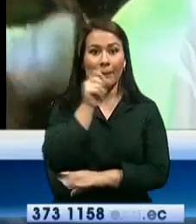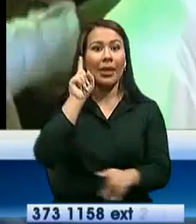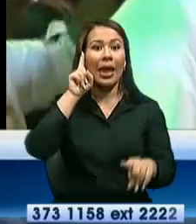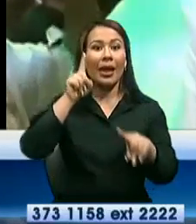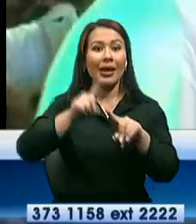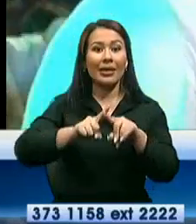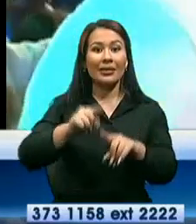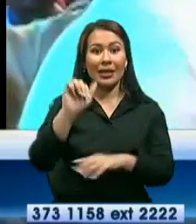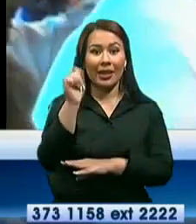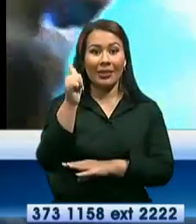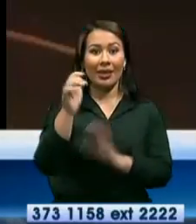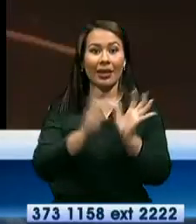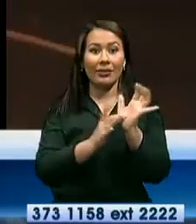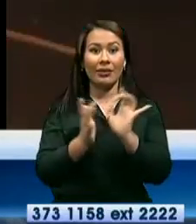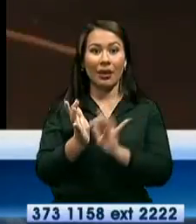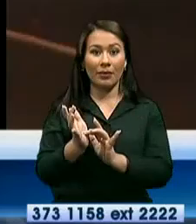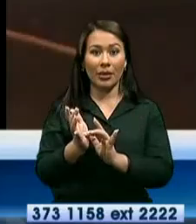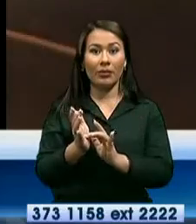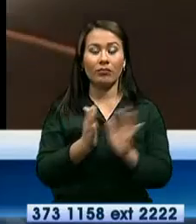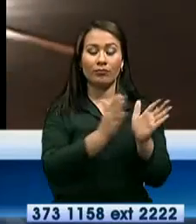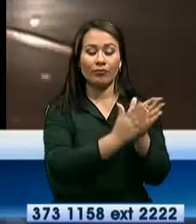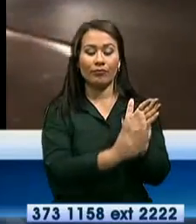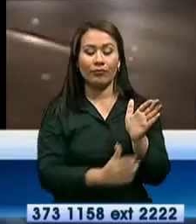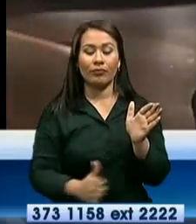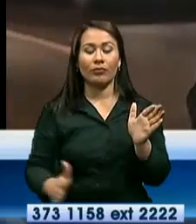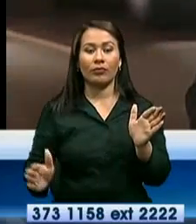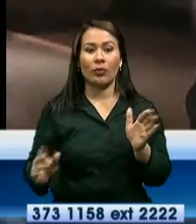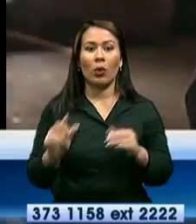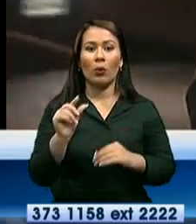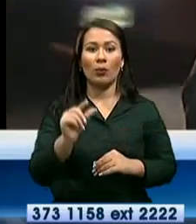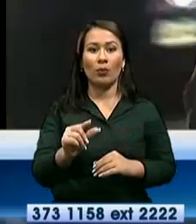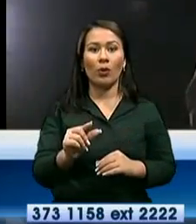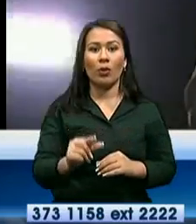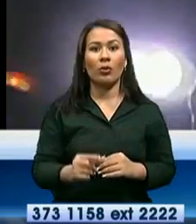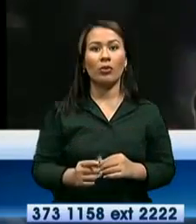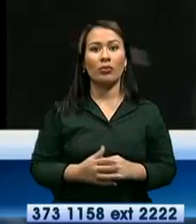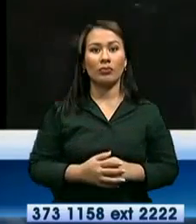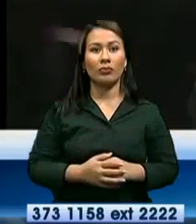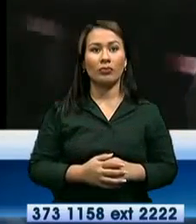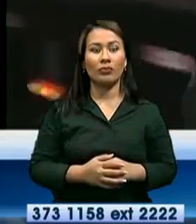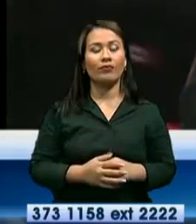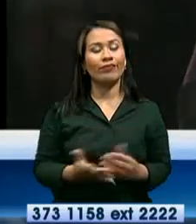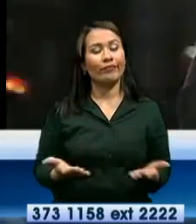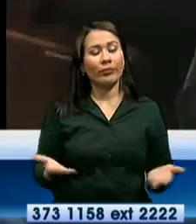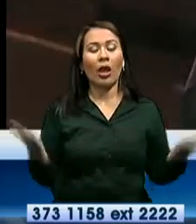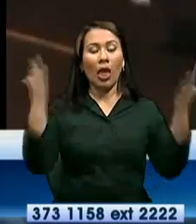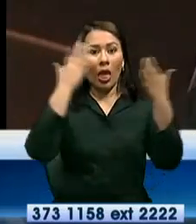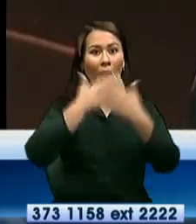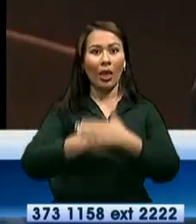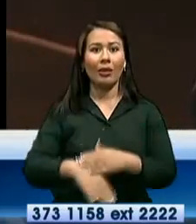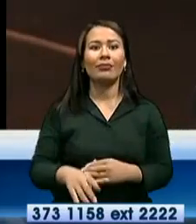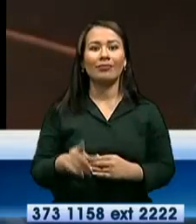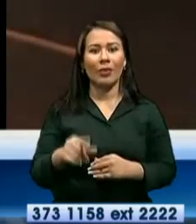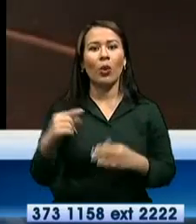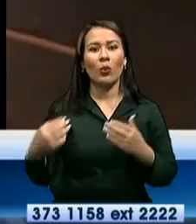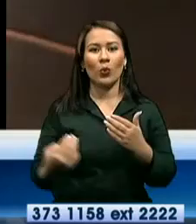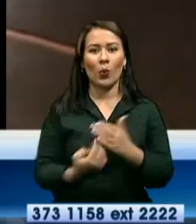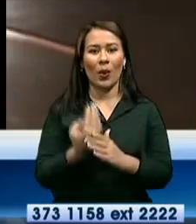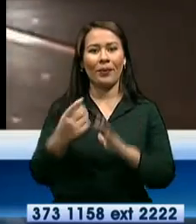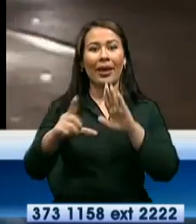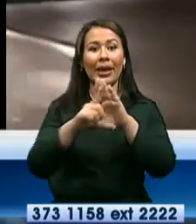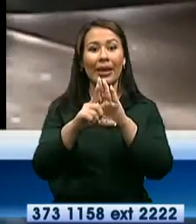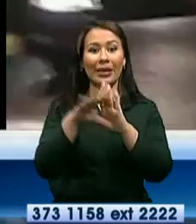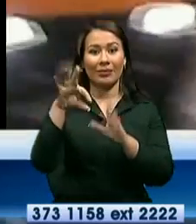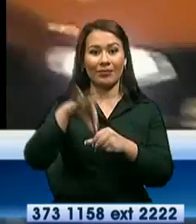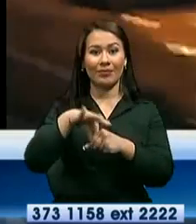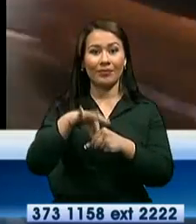el 10 de abril, en un proceso un poco enturbiado por una nueva ley electoral que